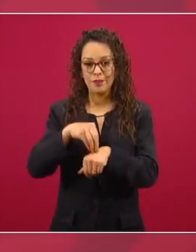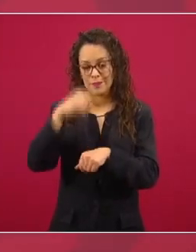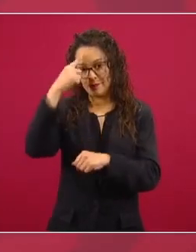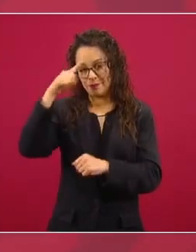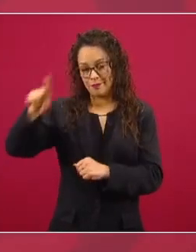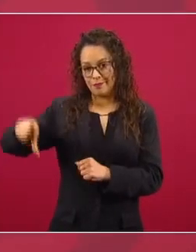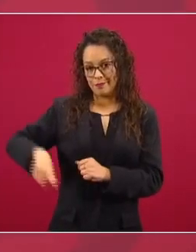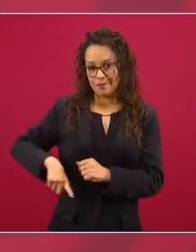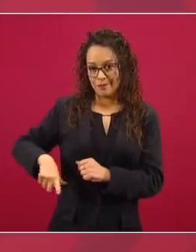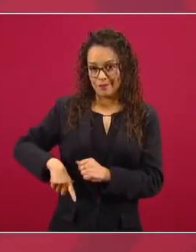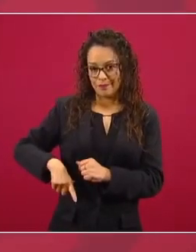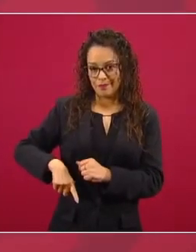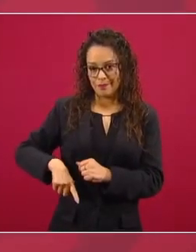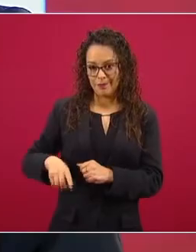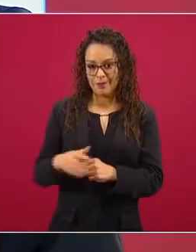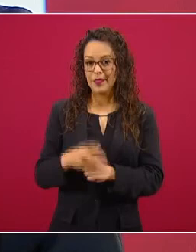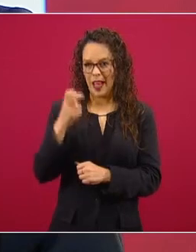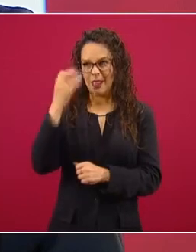Y